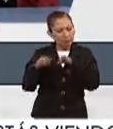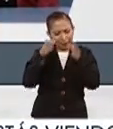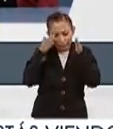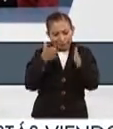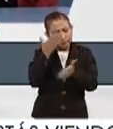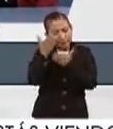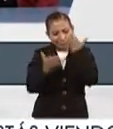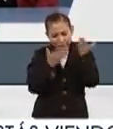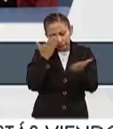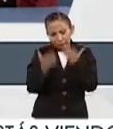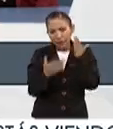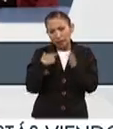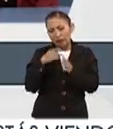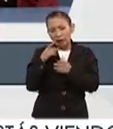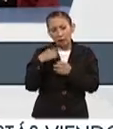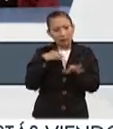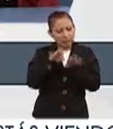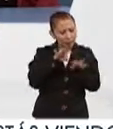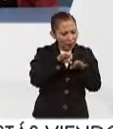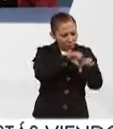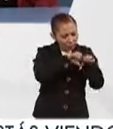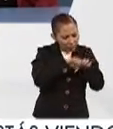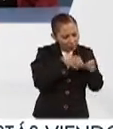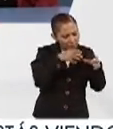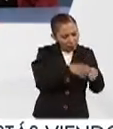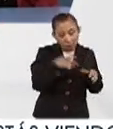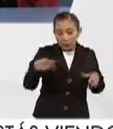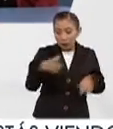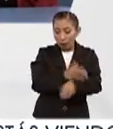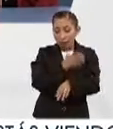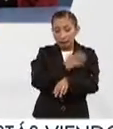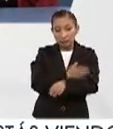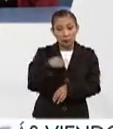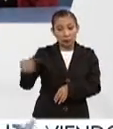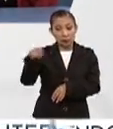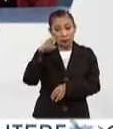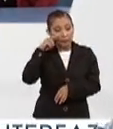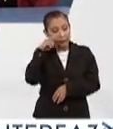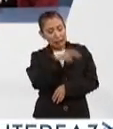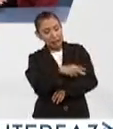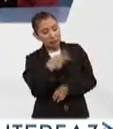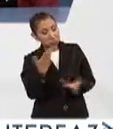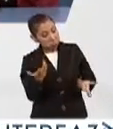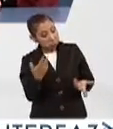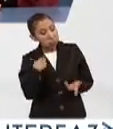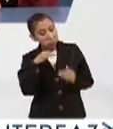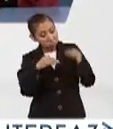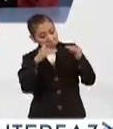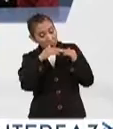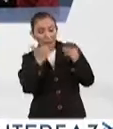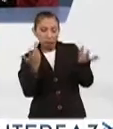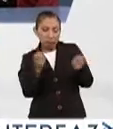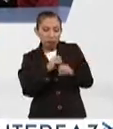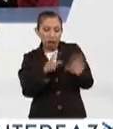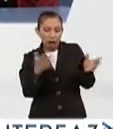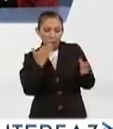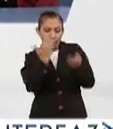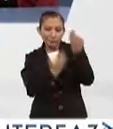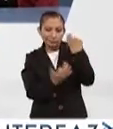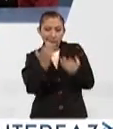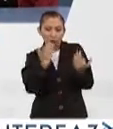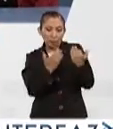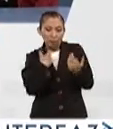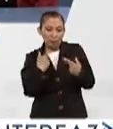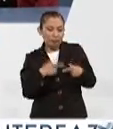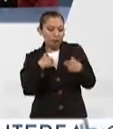trabajando, estudiando, por ejemplo, los trabajos en equipo. Y mis compañeros al final, cuando ven que sí es el nivel, entonces obviamente me tratan